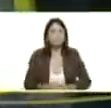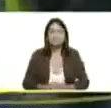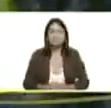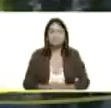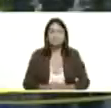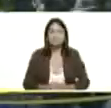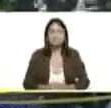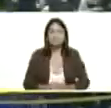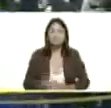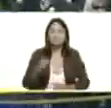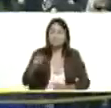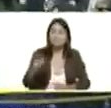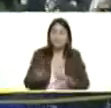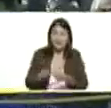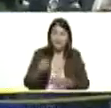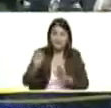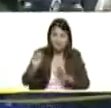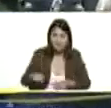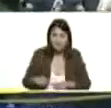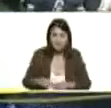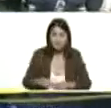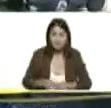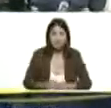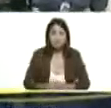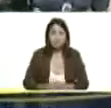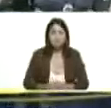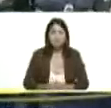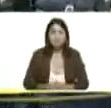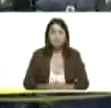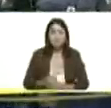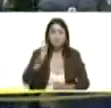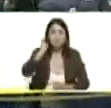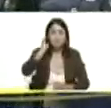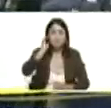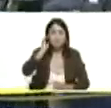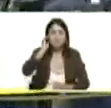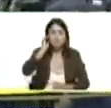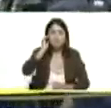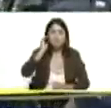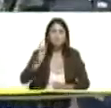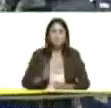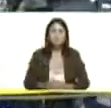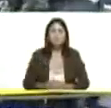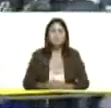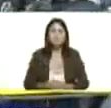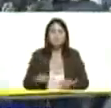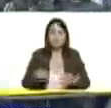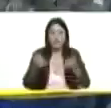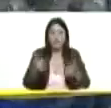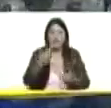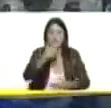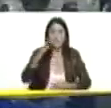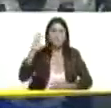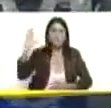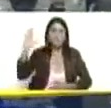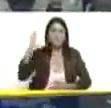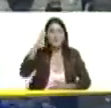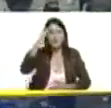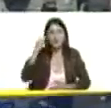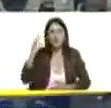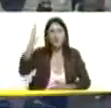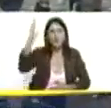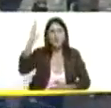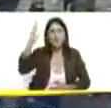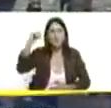Si así lo hicieran, ¿cómo lo van a hacer? Con este juramento, que Dios,